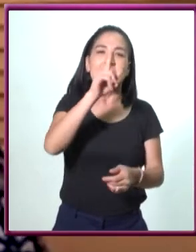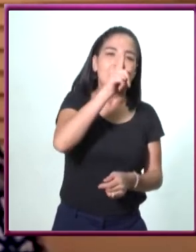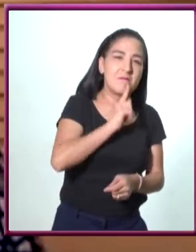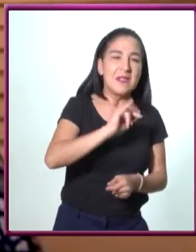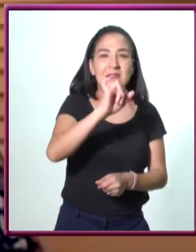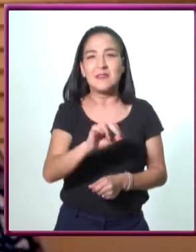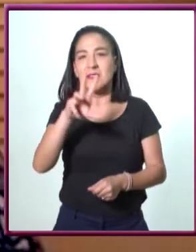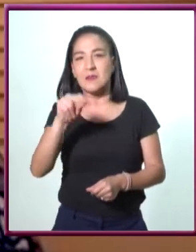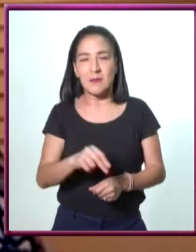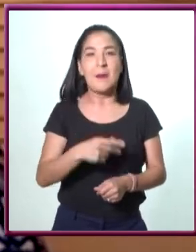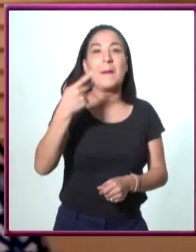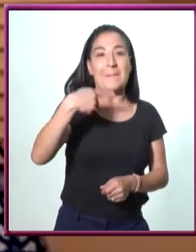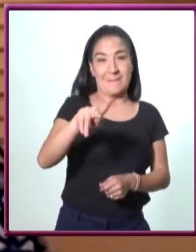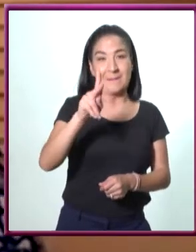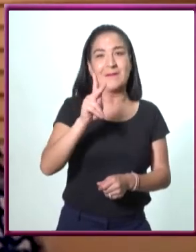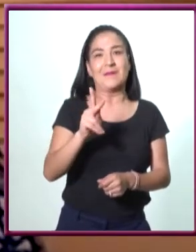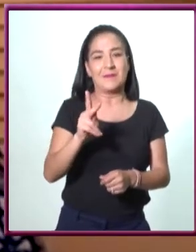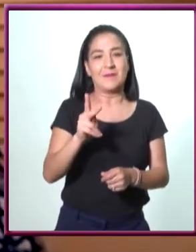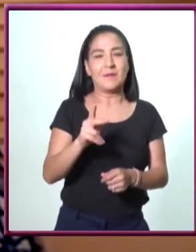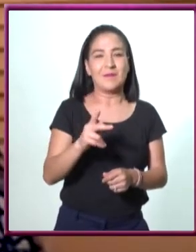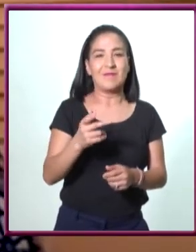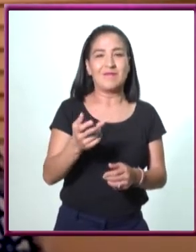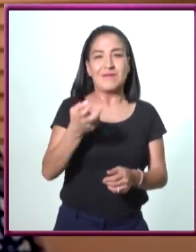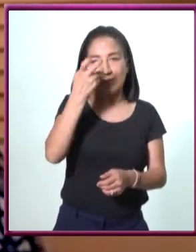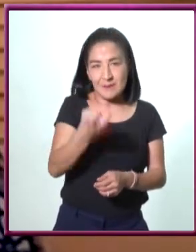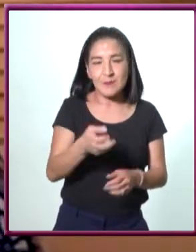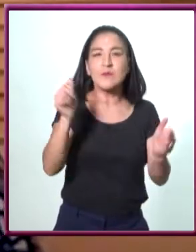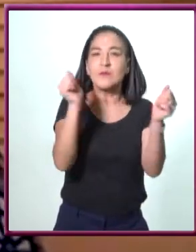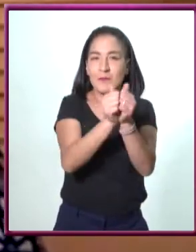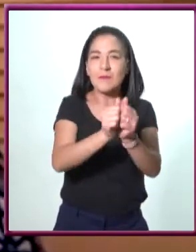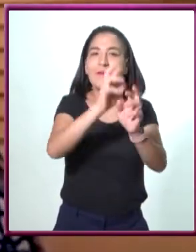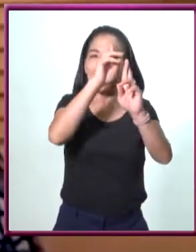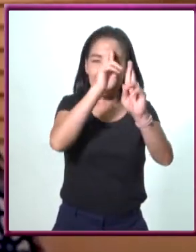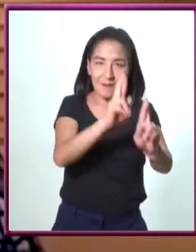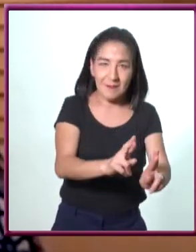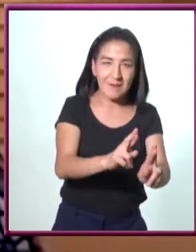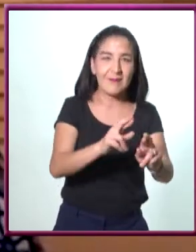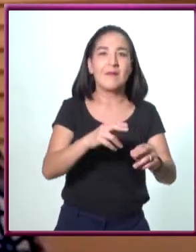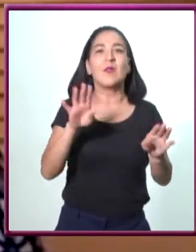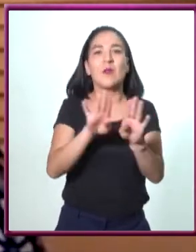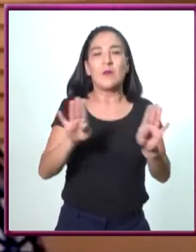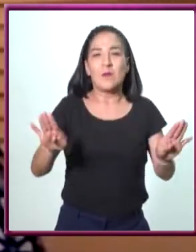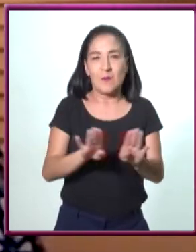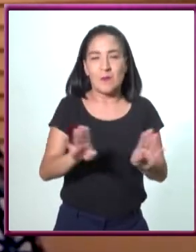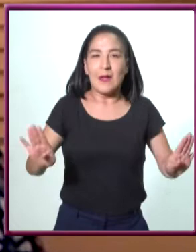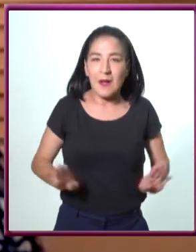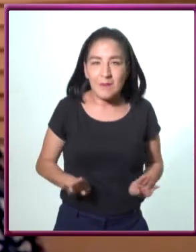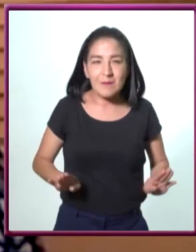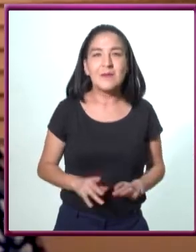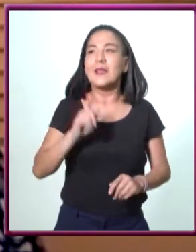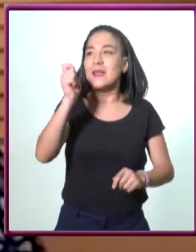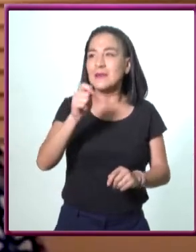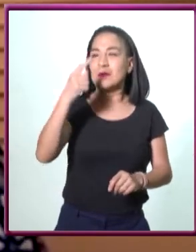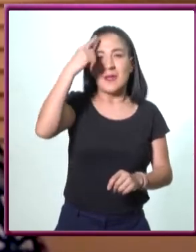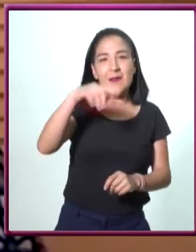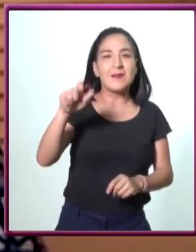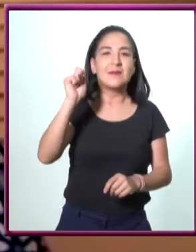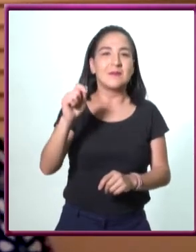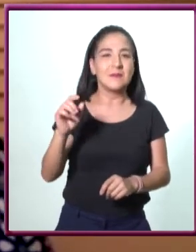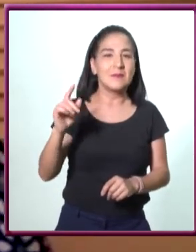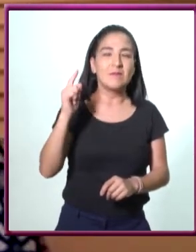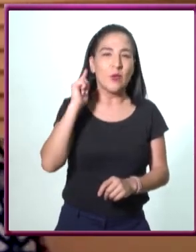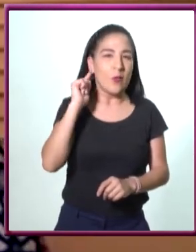no mentiras, pero sí con respeto y con una actitud de escucha